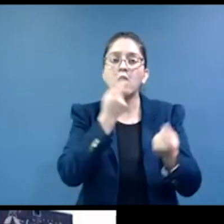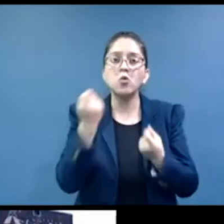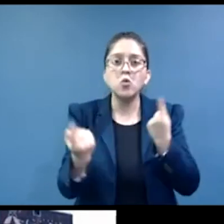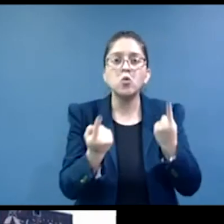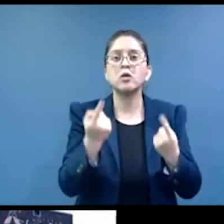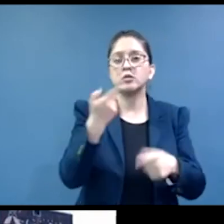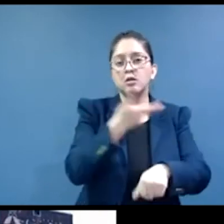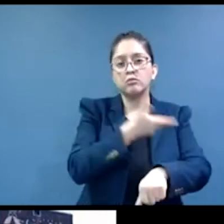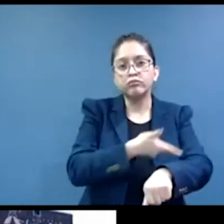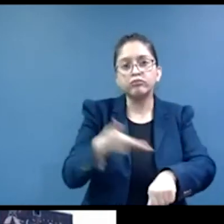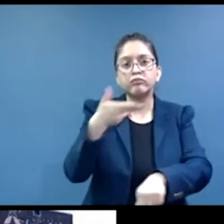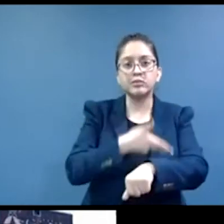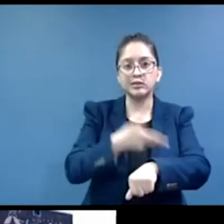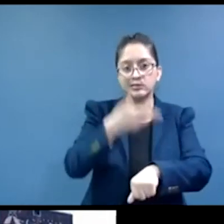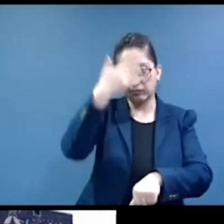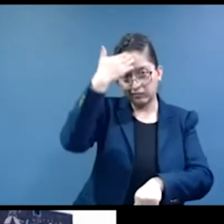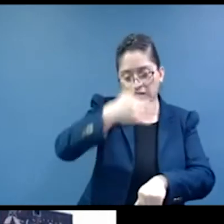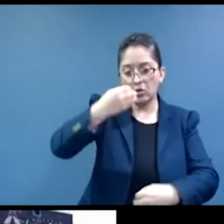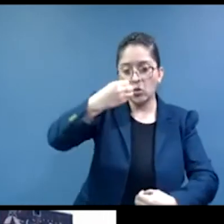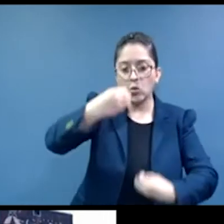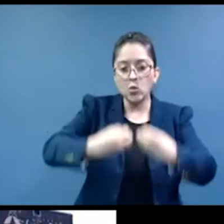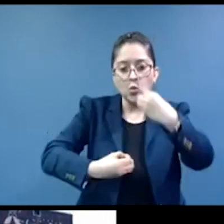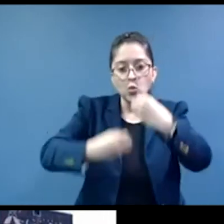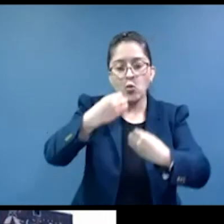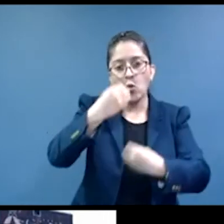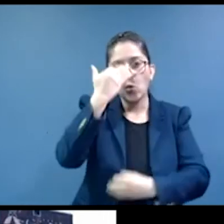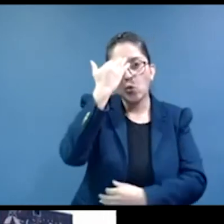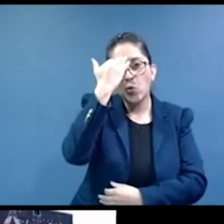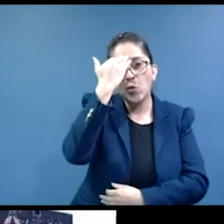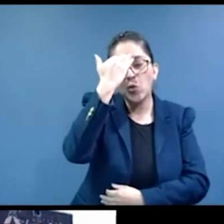complicadas. Pero por un lado me gustaría retomar,